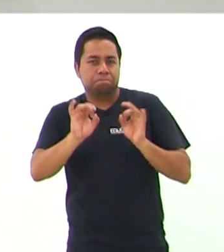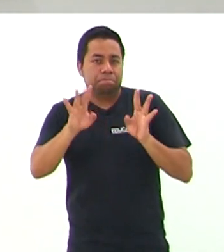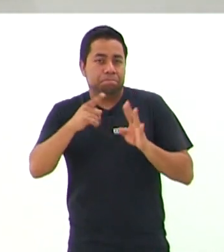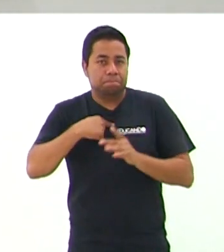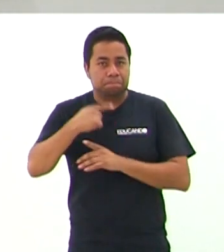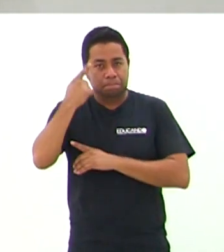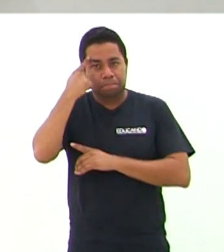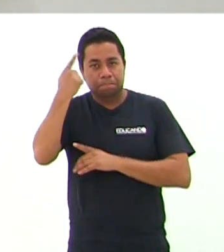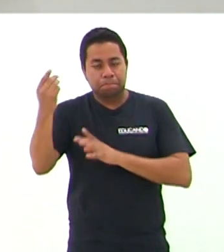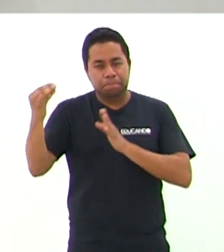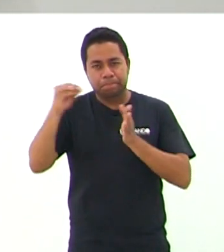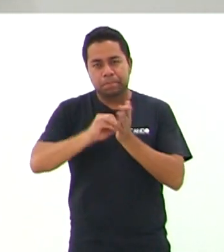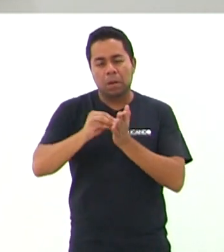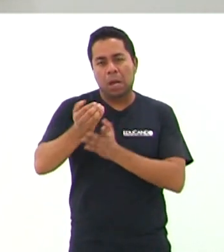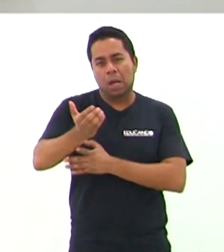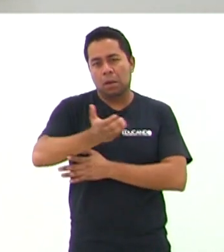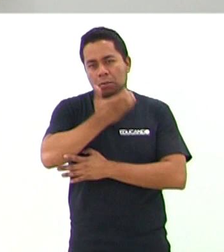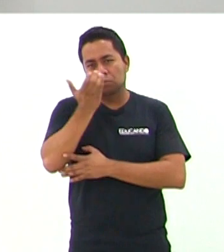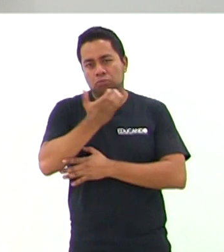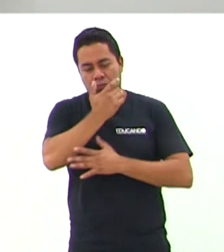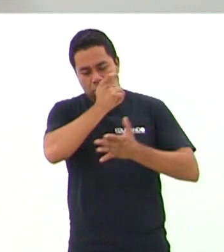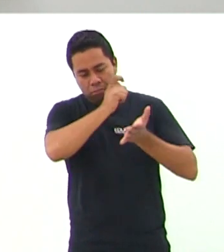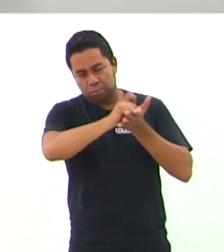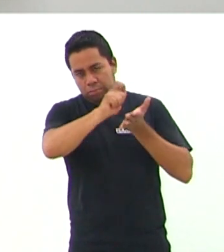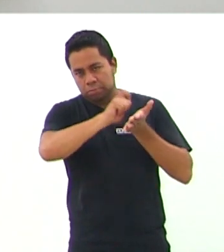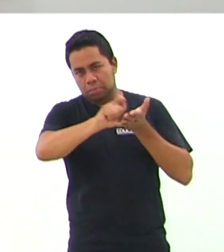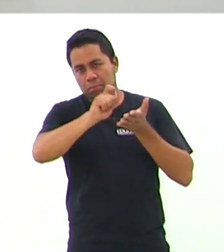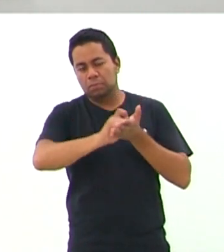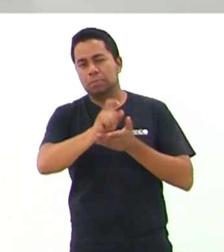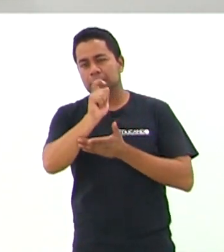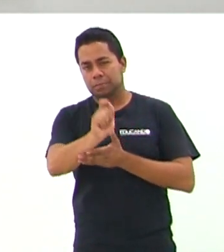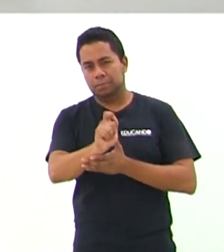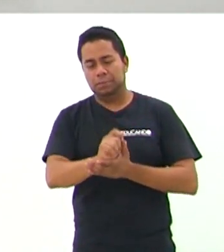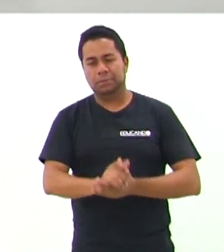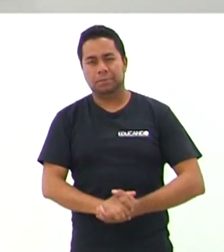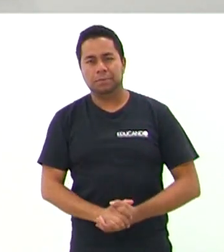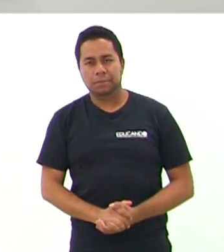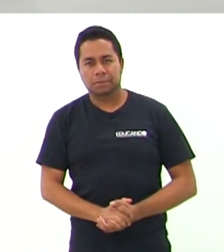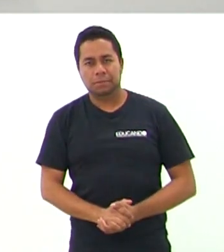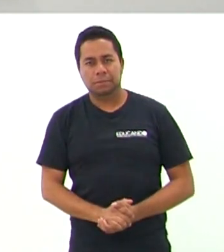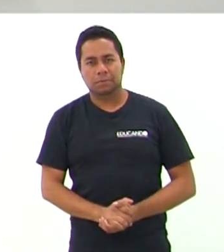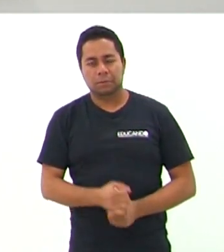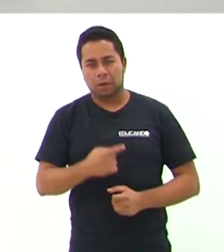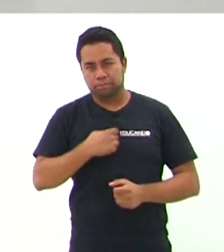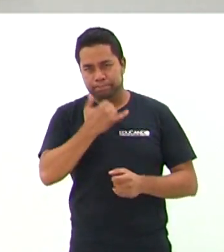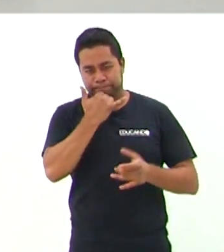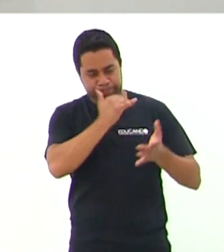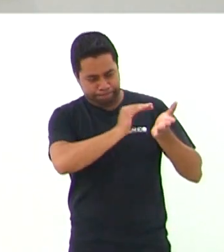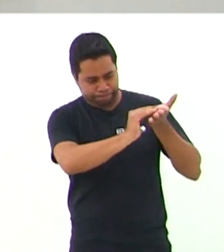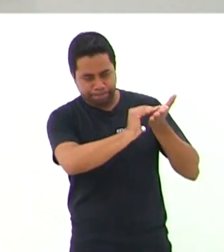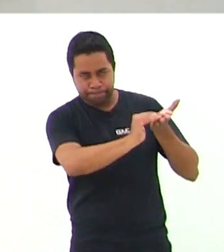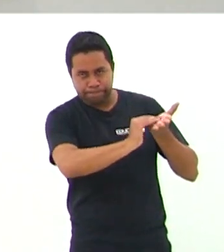verbo acostumbrar, bien, voy a borrar.